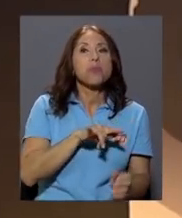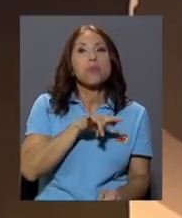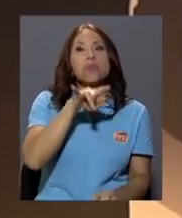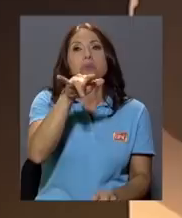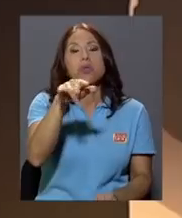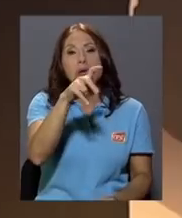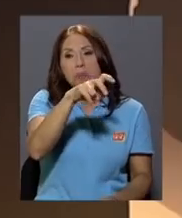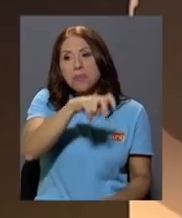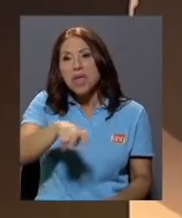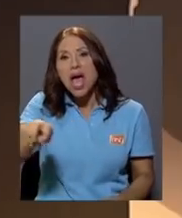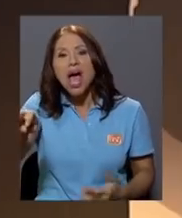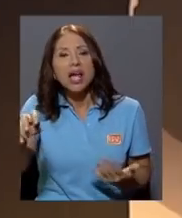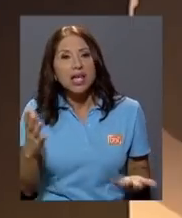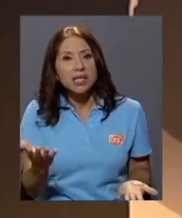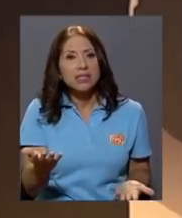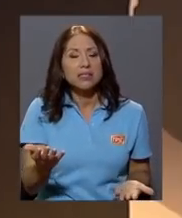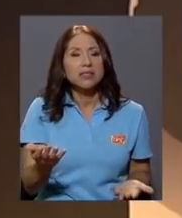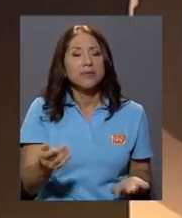tema